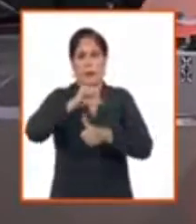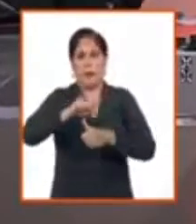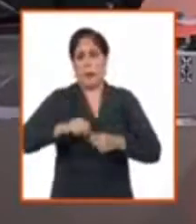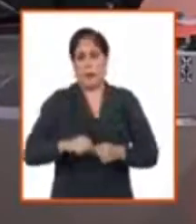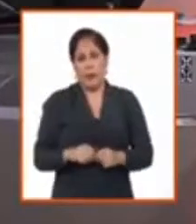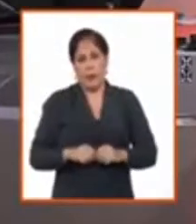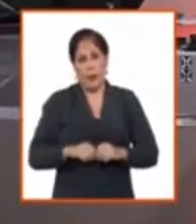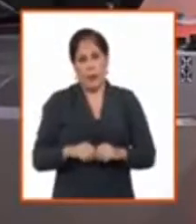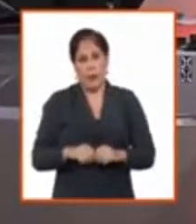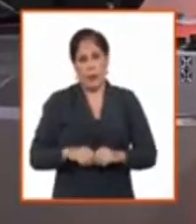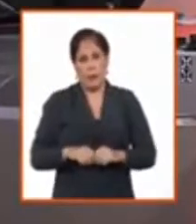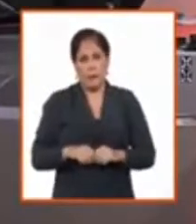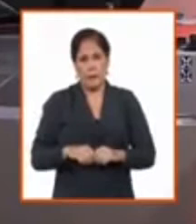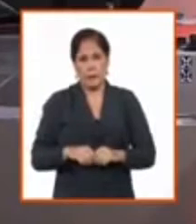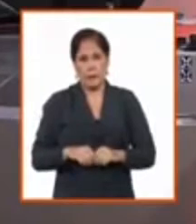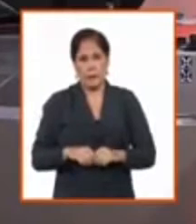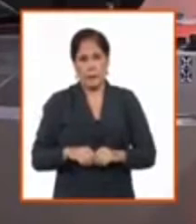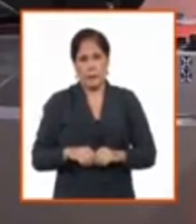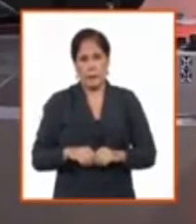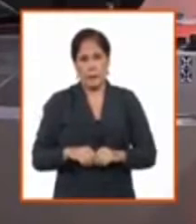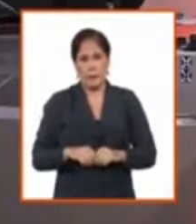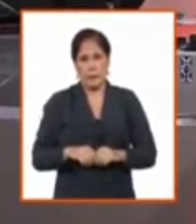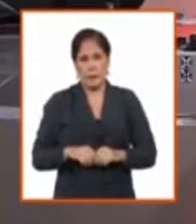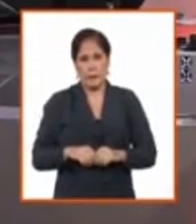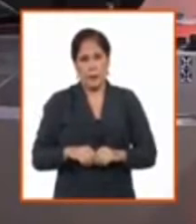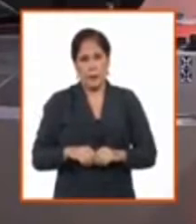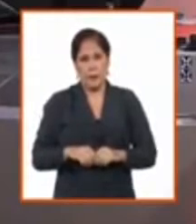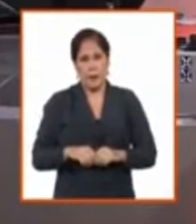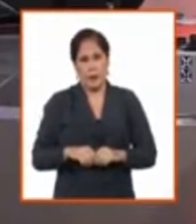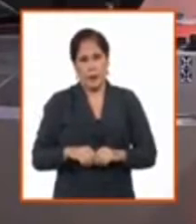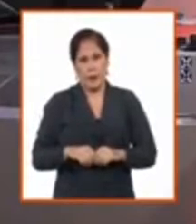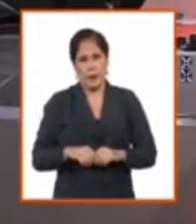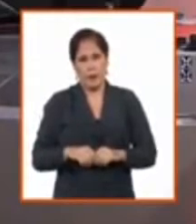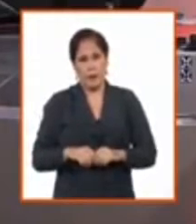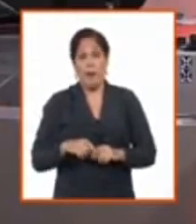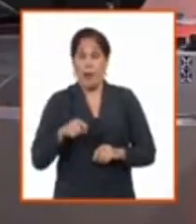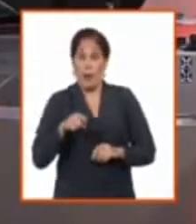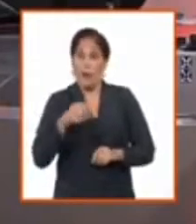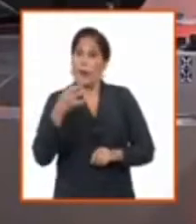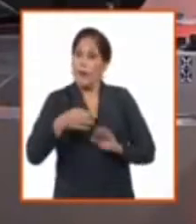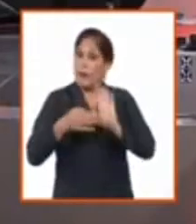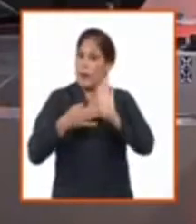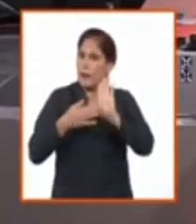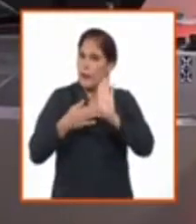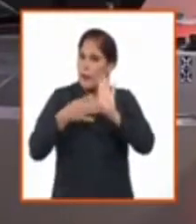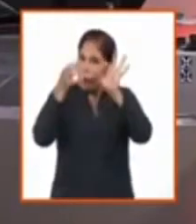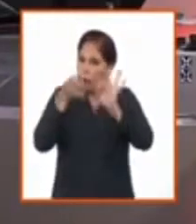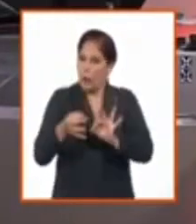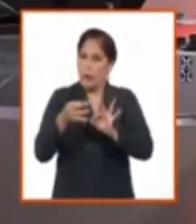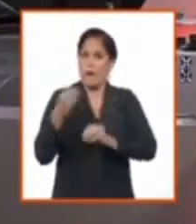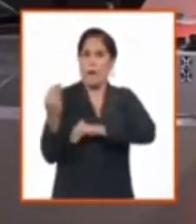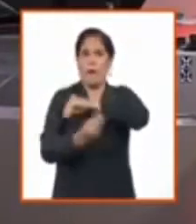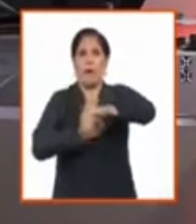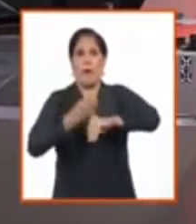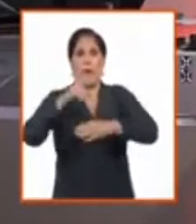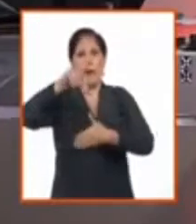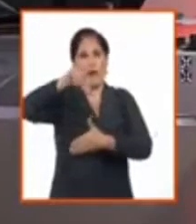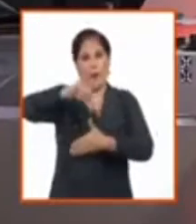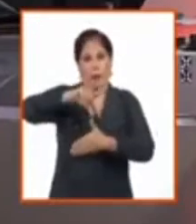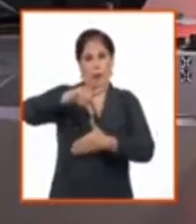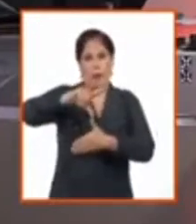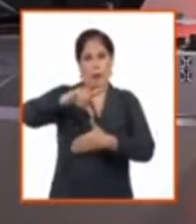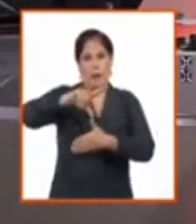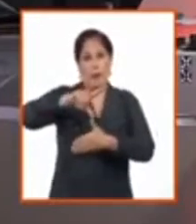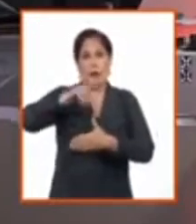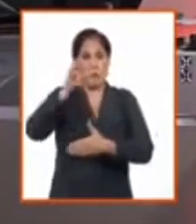precisamente de esto de estos temas y es una demostración de cómo los tiempos han cambiado en américa latina de como